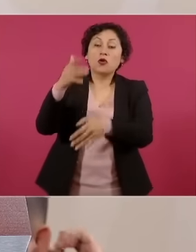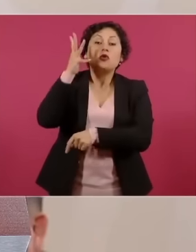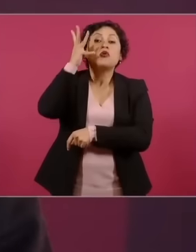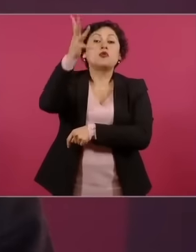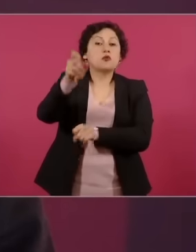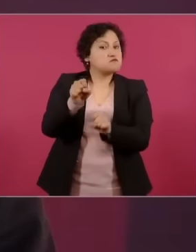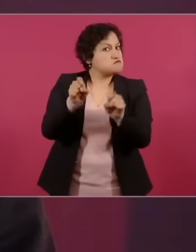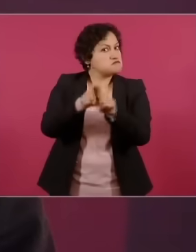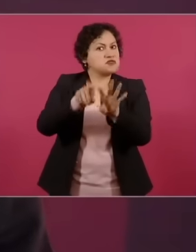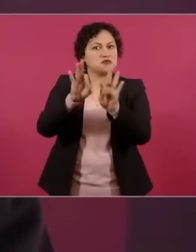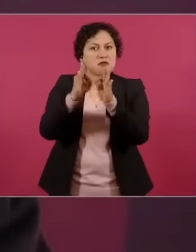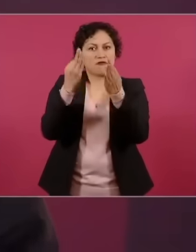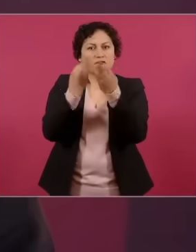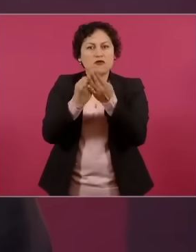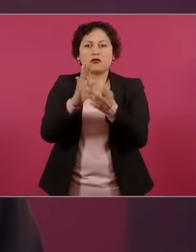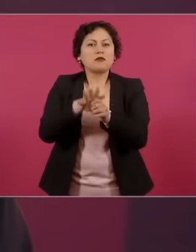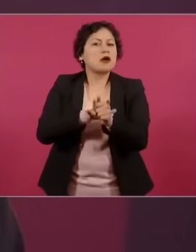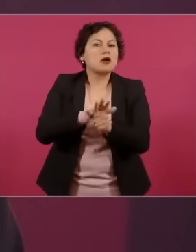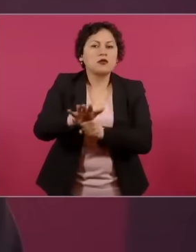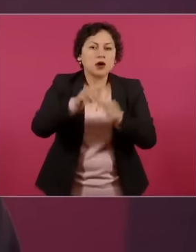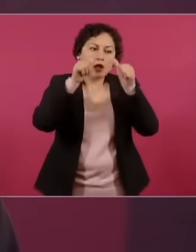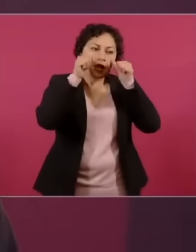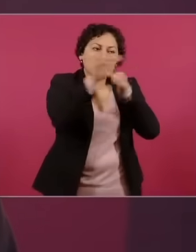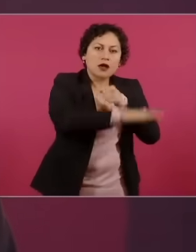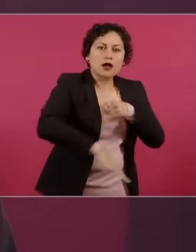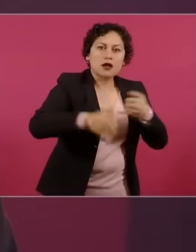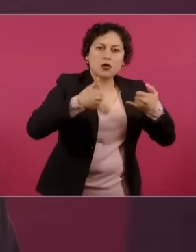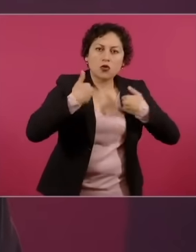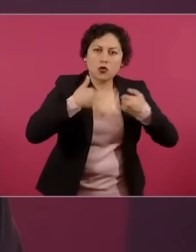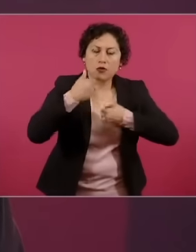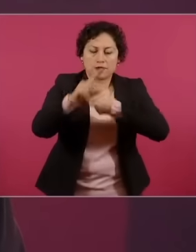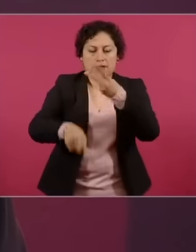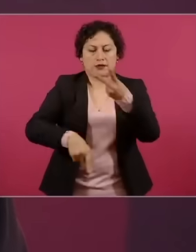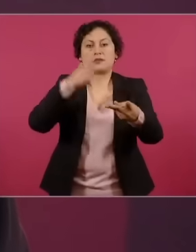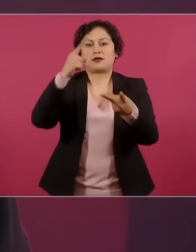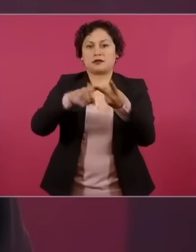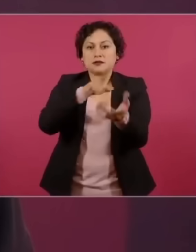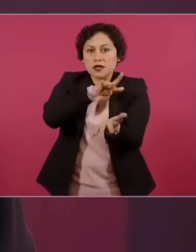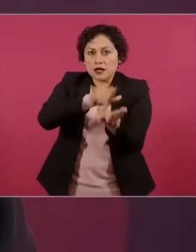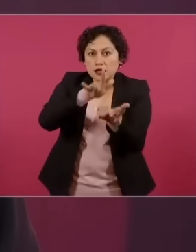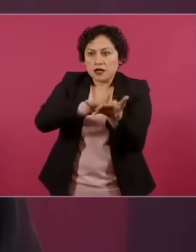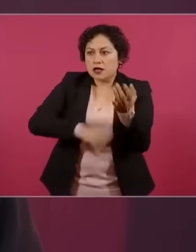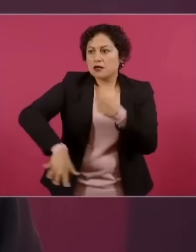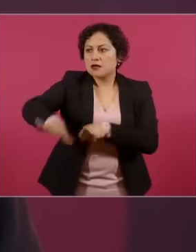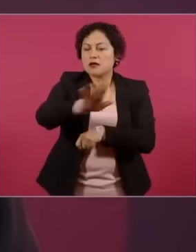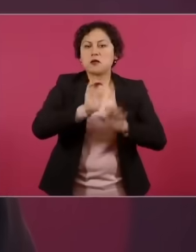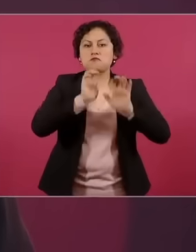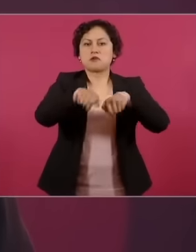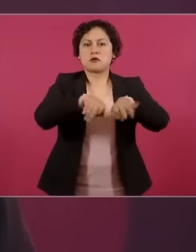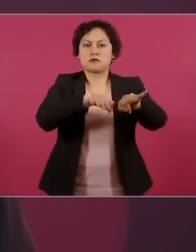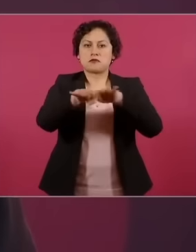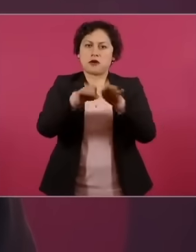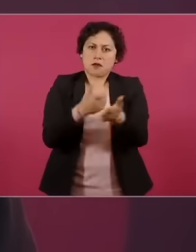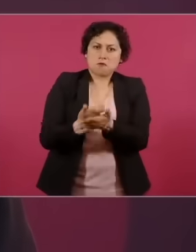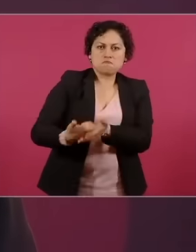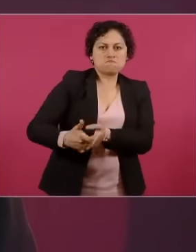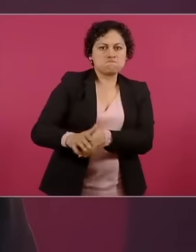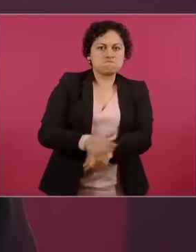atendía, con la misma política de que la gente tenga garantizado el derecho al trabajo, a salarios